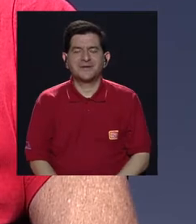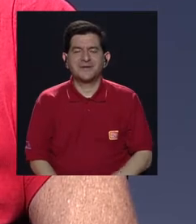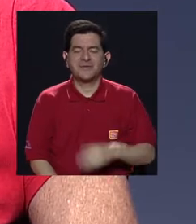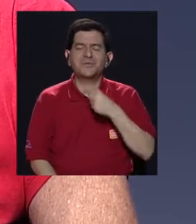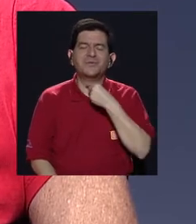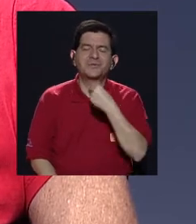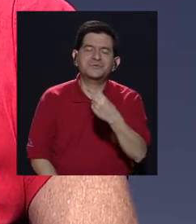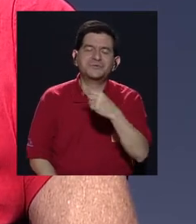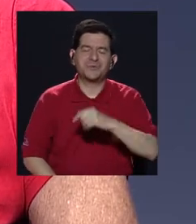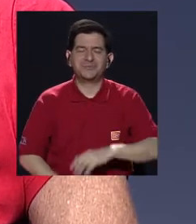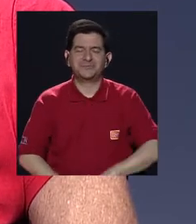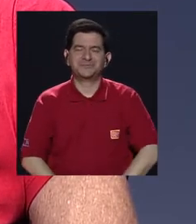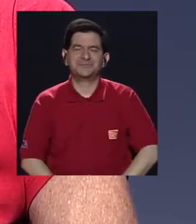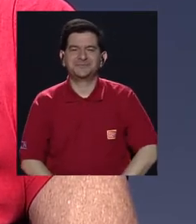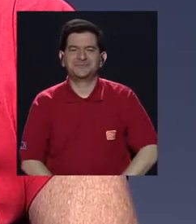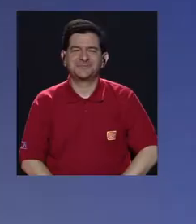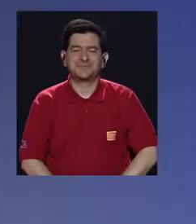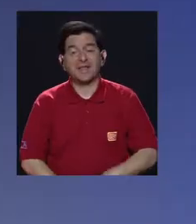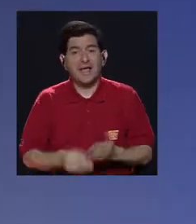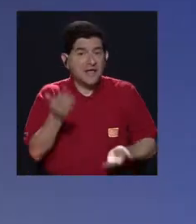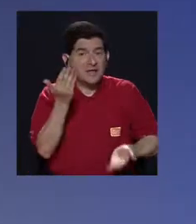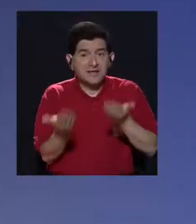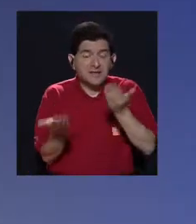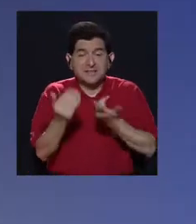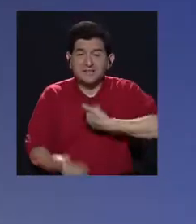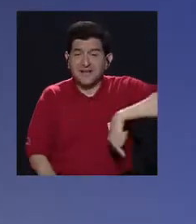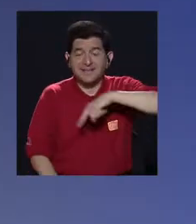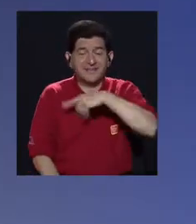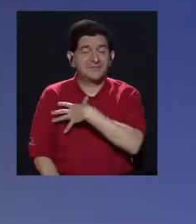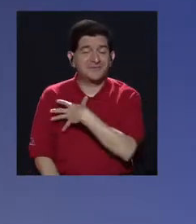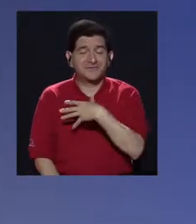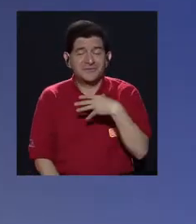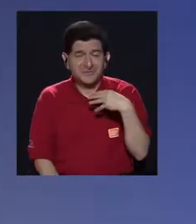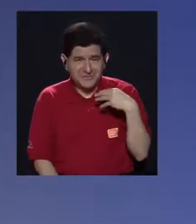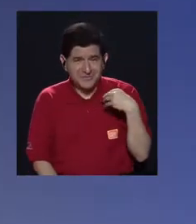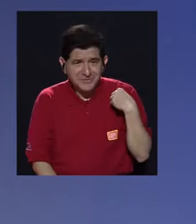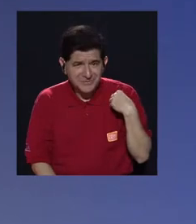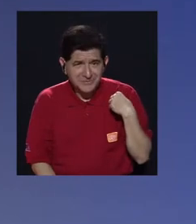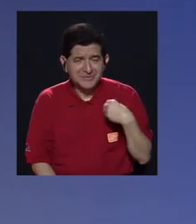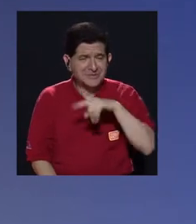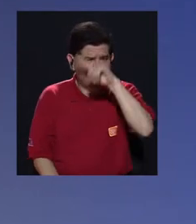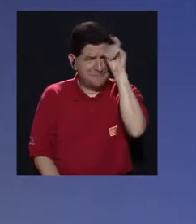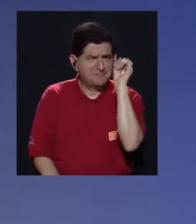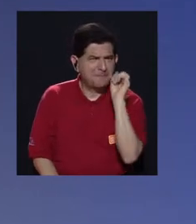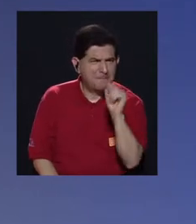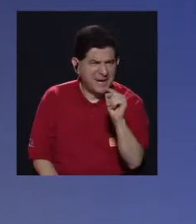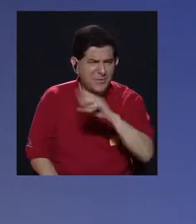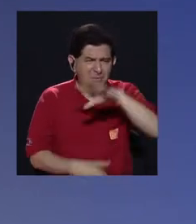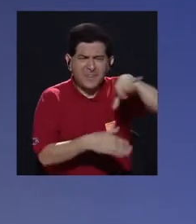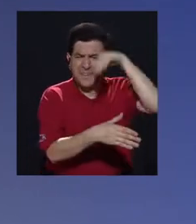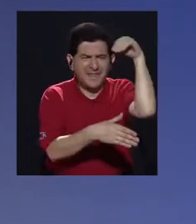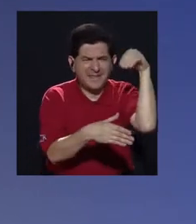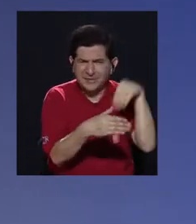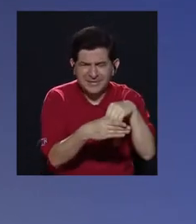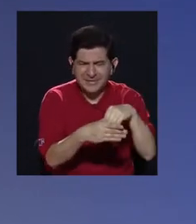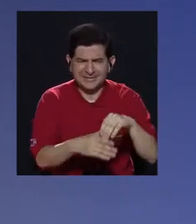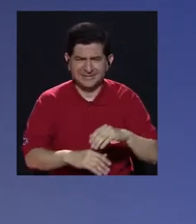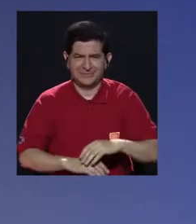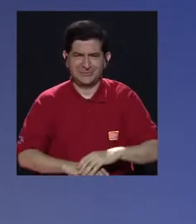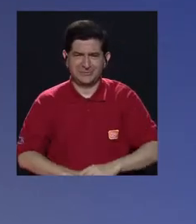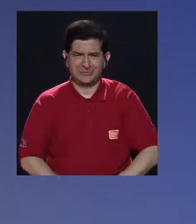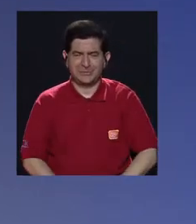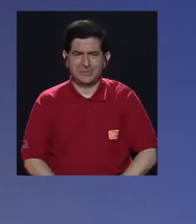gabriela un gusto tal vez nos gustaría iniciar con una pregunta de contexto